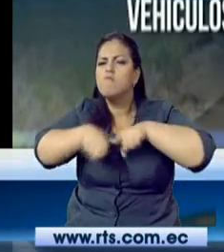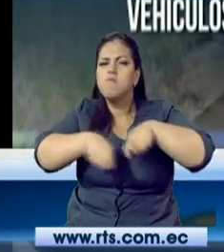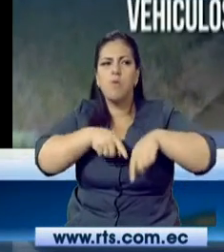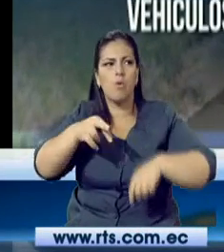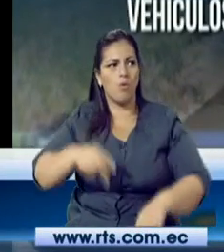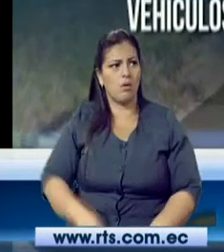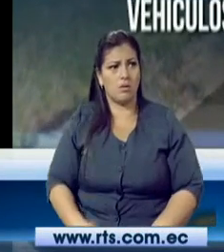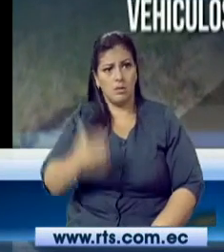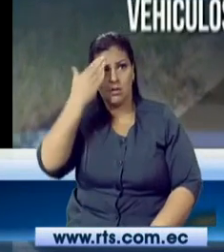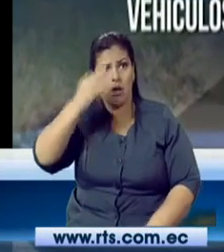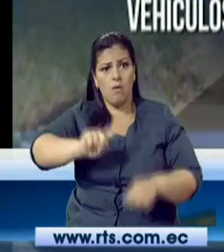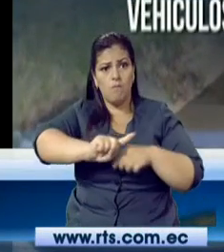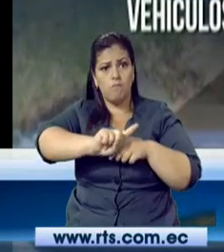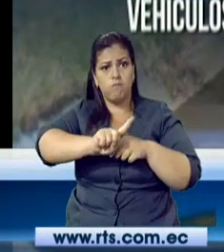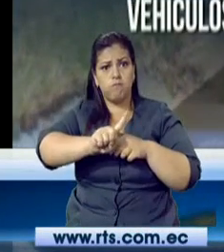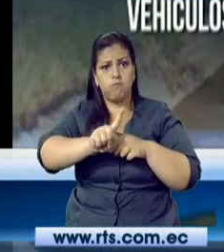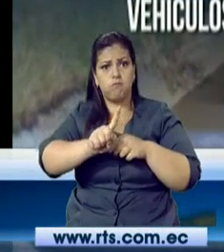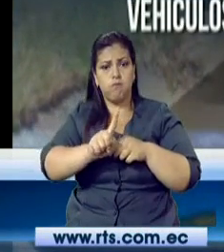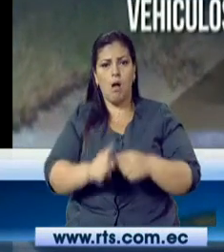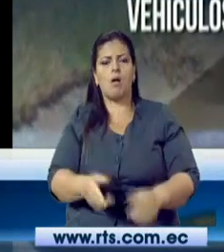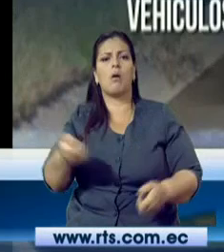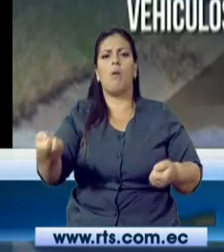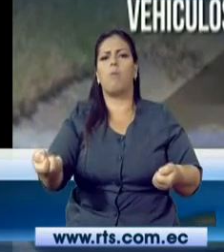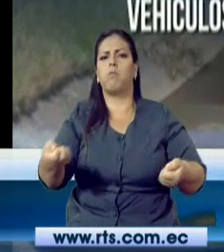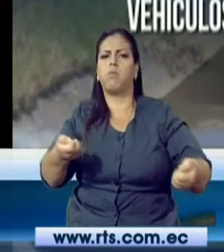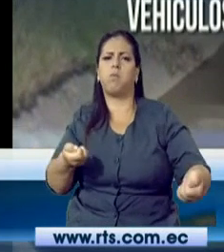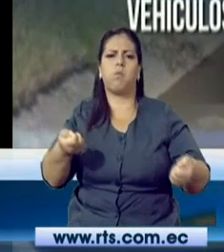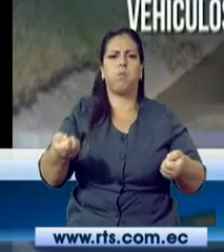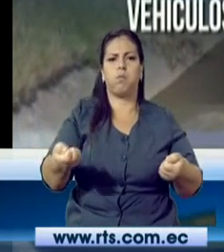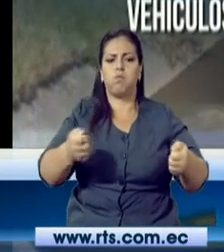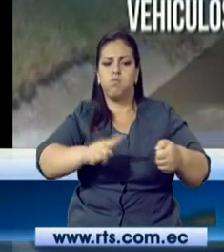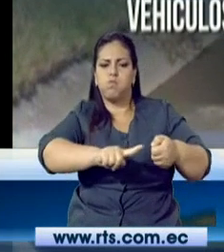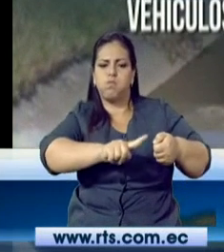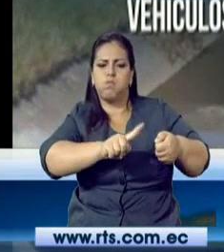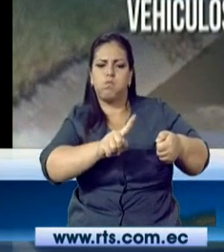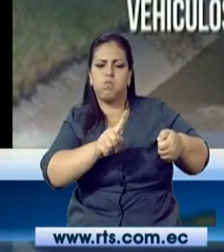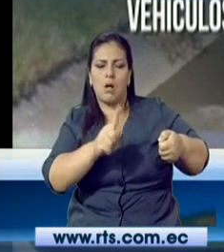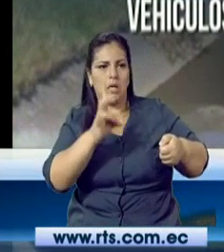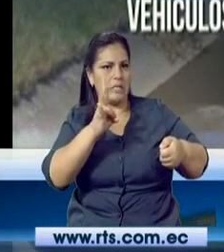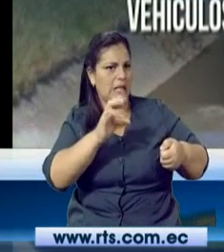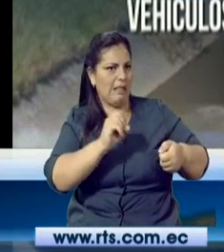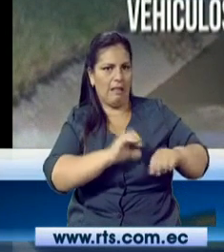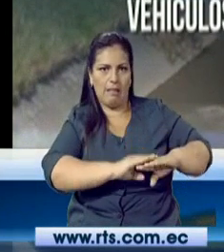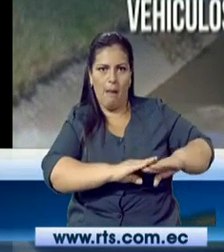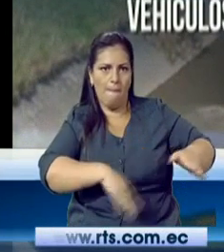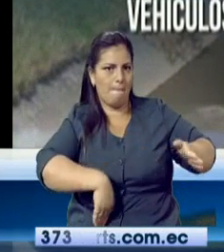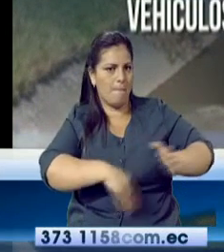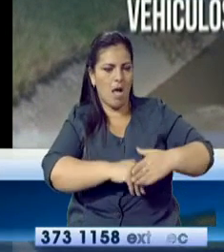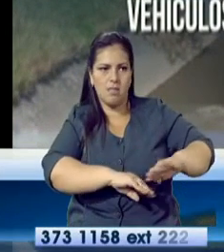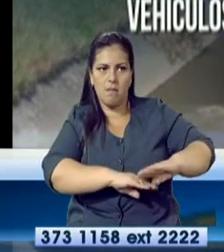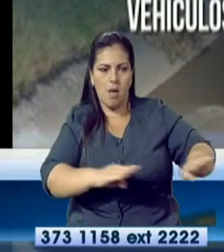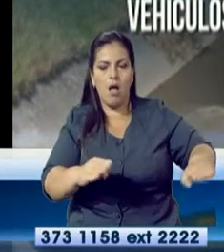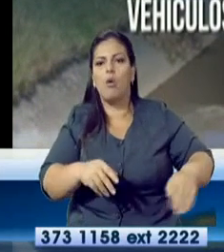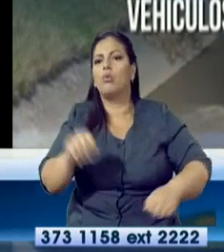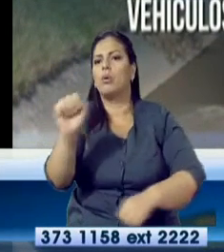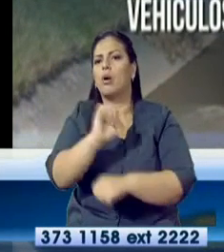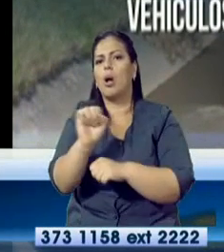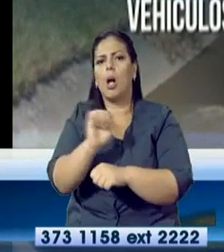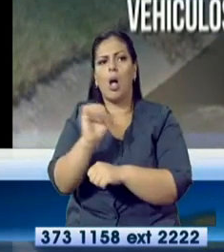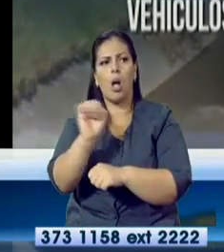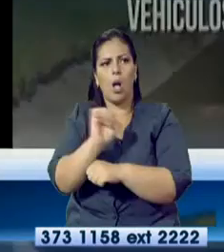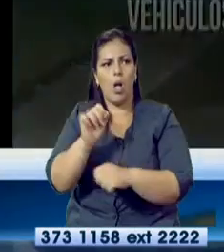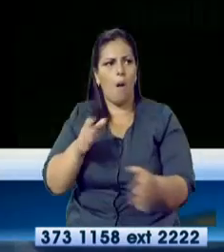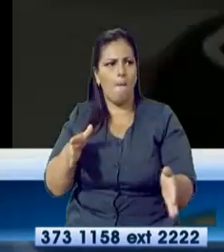de velocidad para vehículos pesados es de 70 kilómetros por hora, y para livianos 90 en el carril central y 50